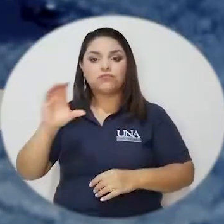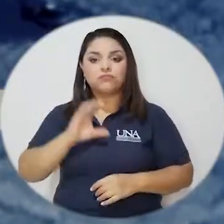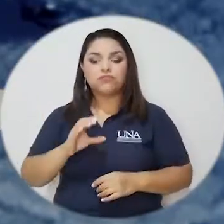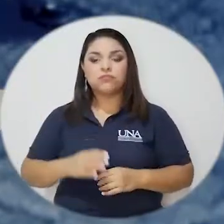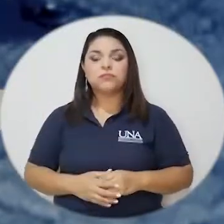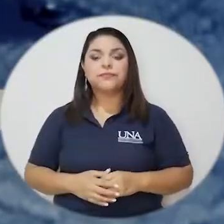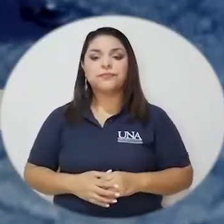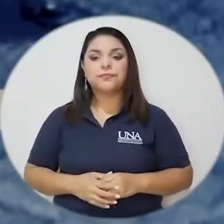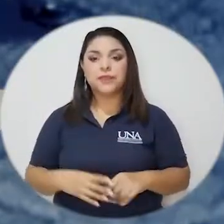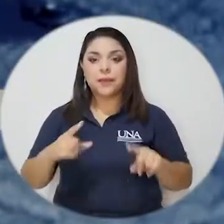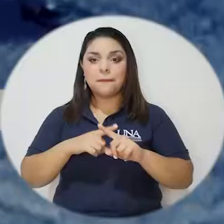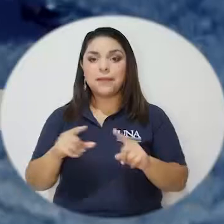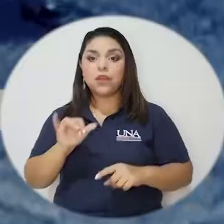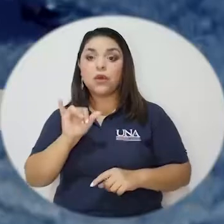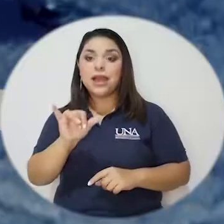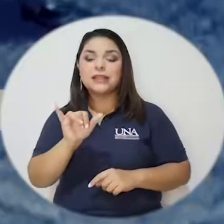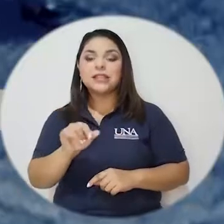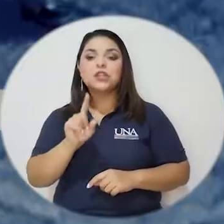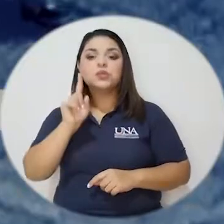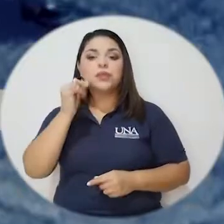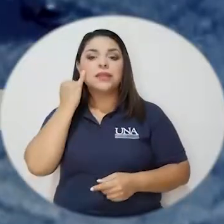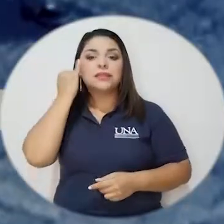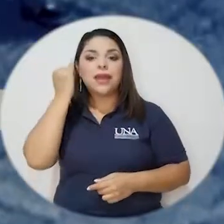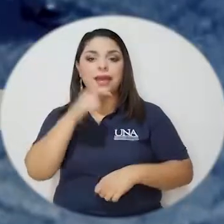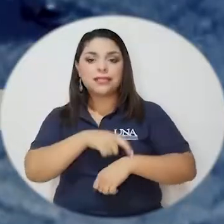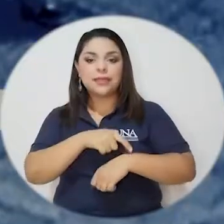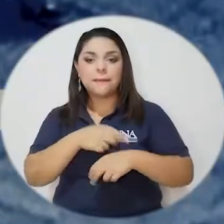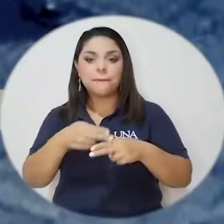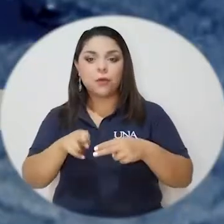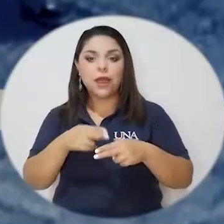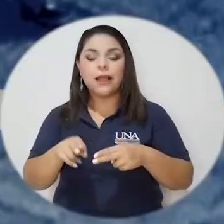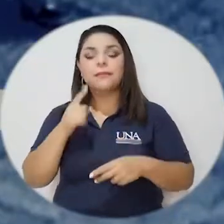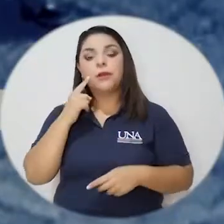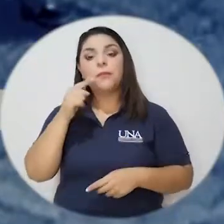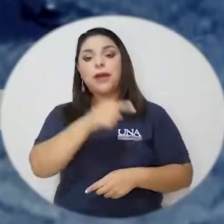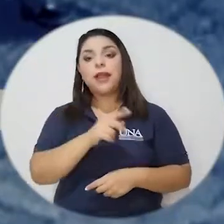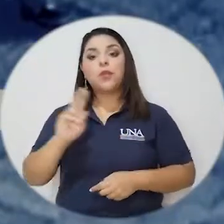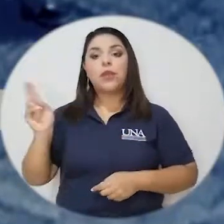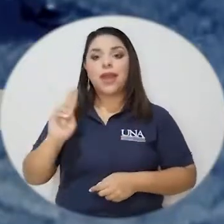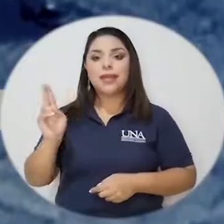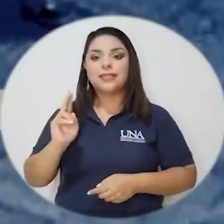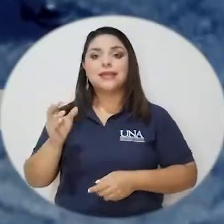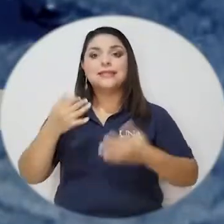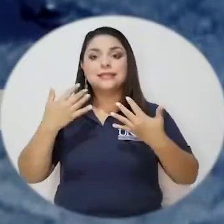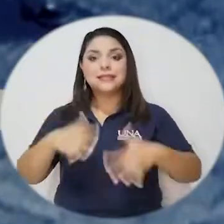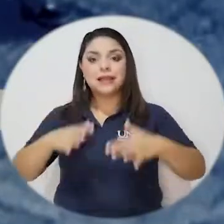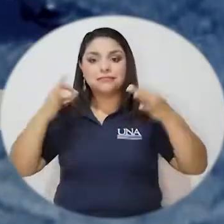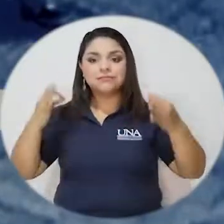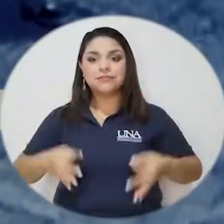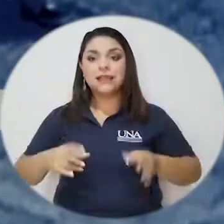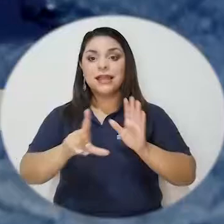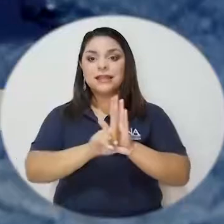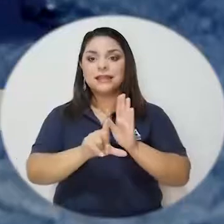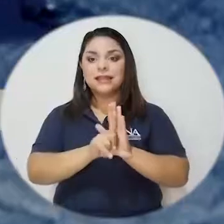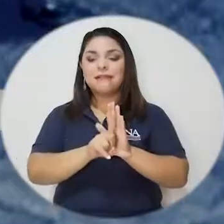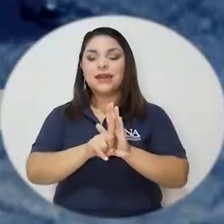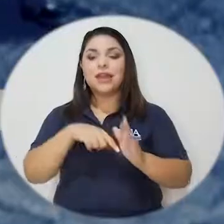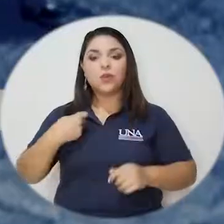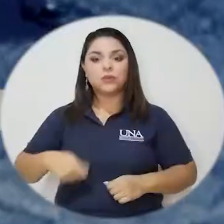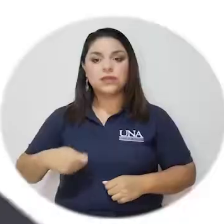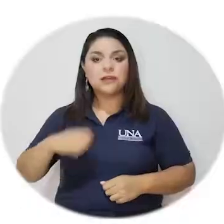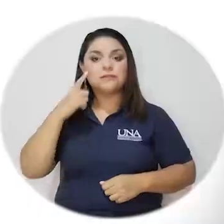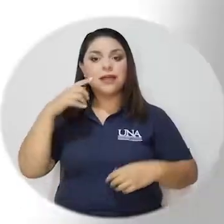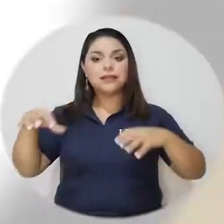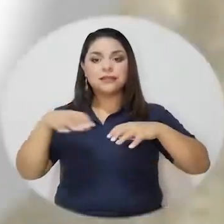Pero esto es solo un paliativo temporal, pues para él es urgente tomar medidas legislativas y ejecutivas para reactivar la